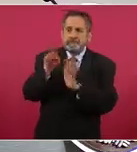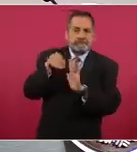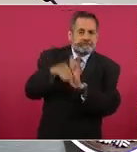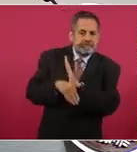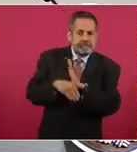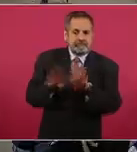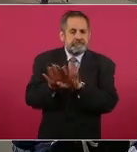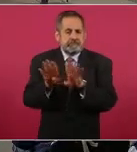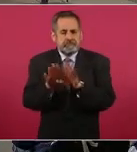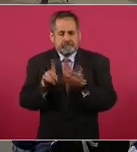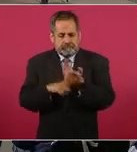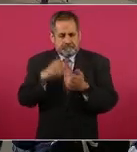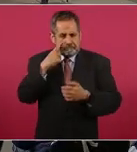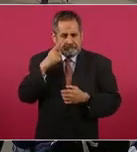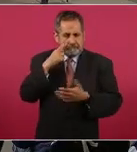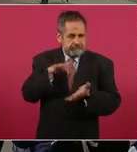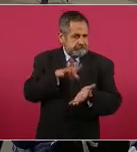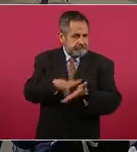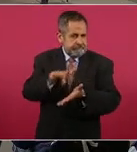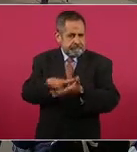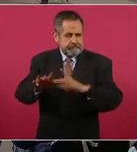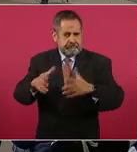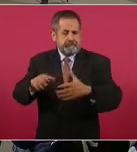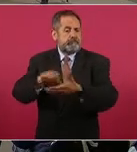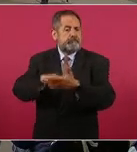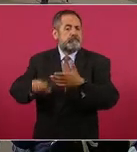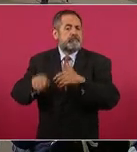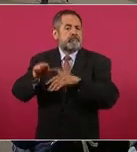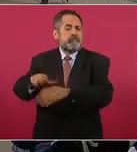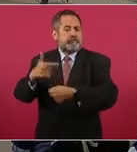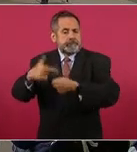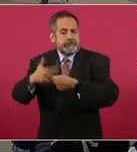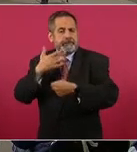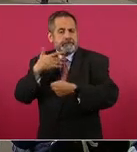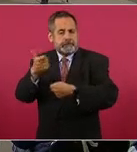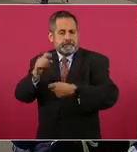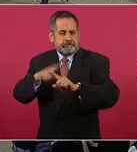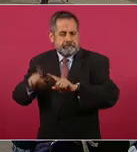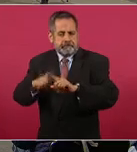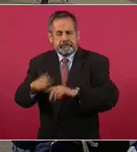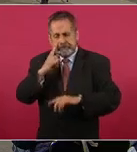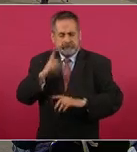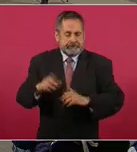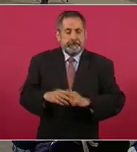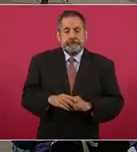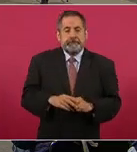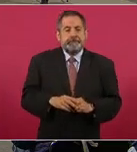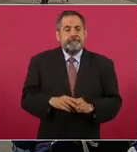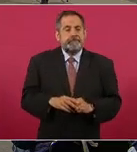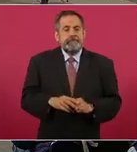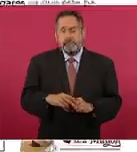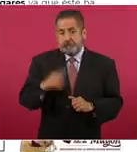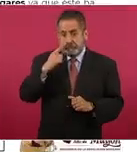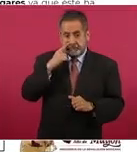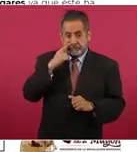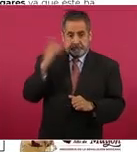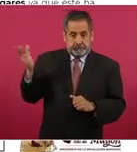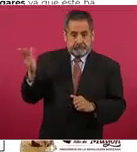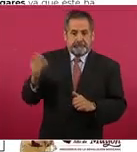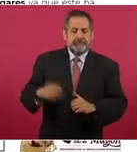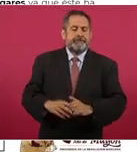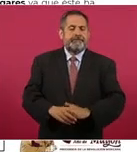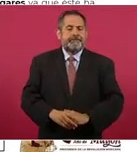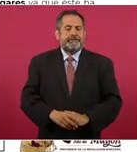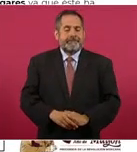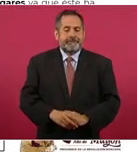estímulos a los combustibles para combatir la inflación. En el primer cuadro vemos cómo es la inflación de México